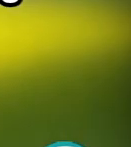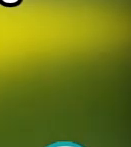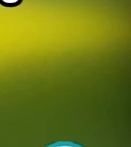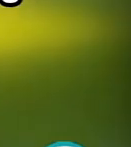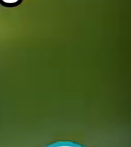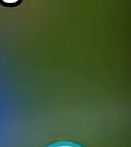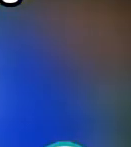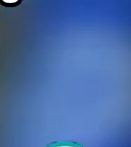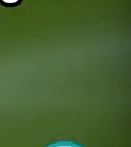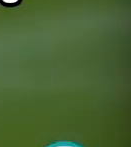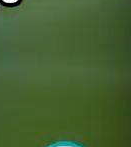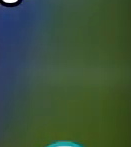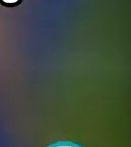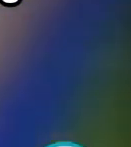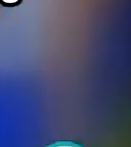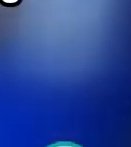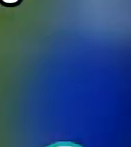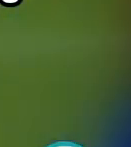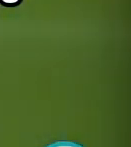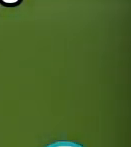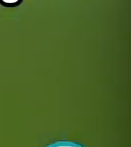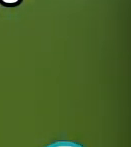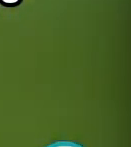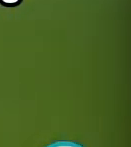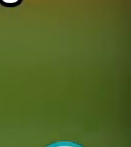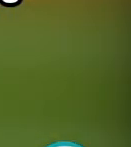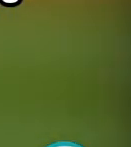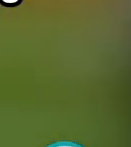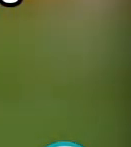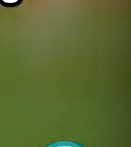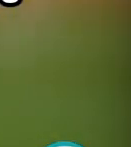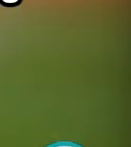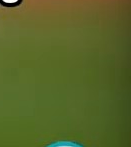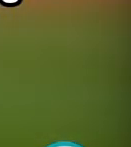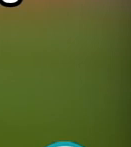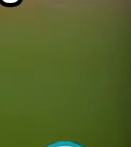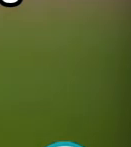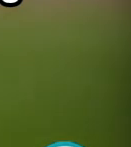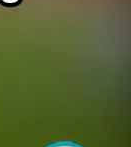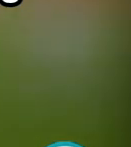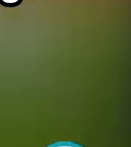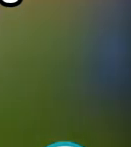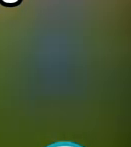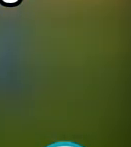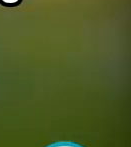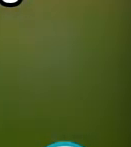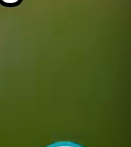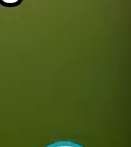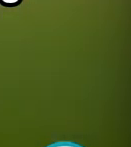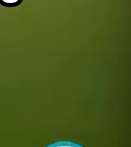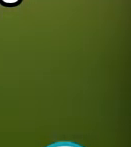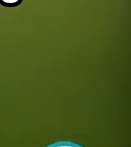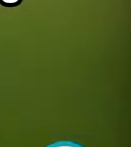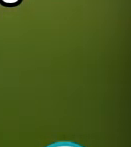Pues ahí está. El gol que sube al marcador lo celebra Ángel Rodríguez, lo grita el Getafe, que se acaba de